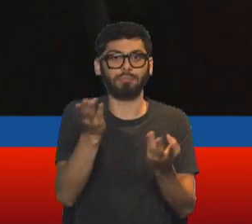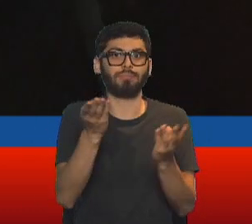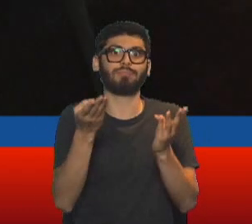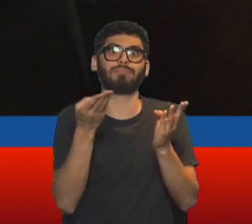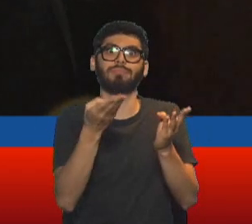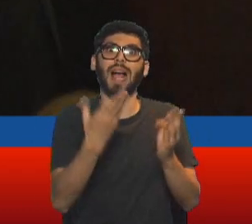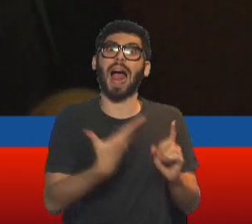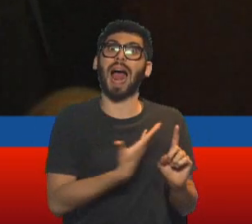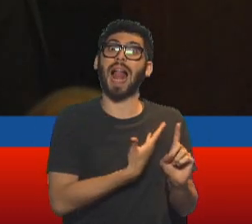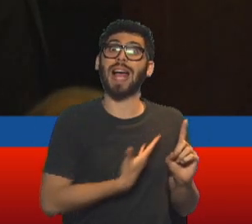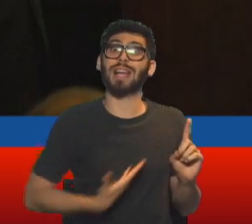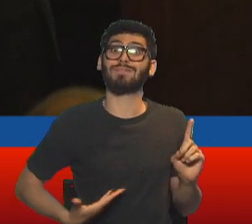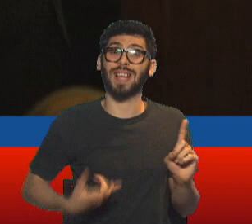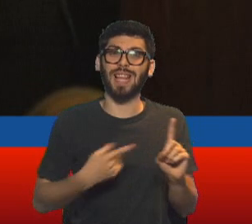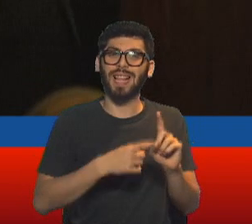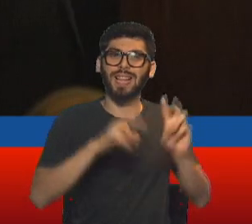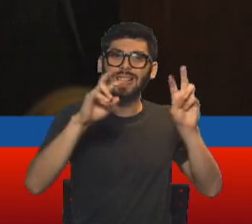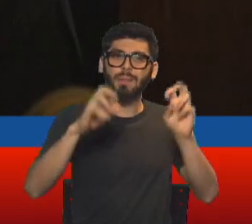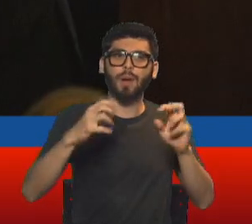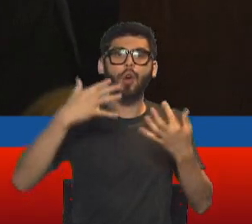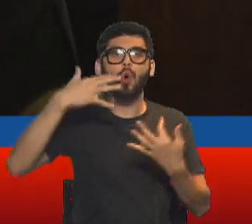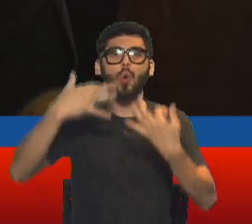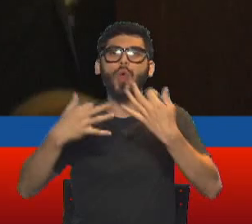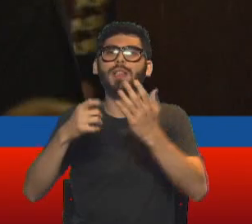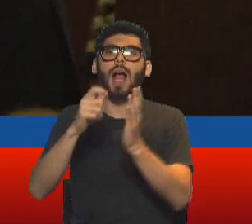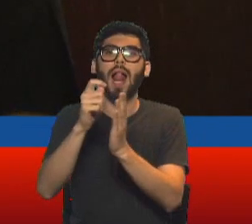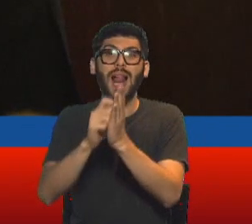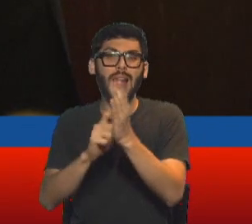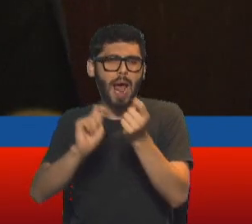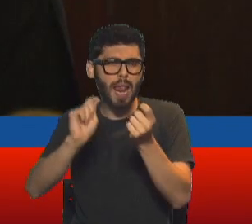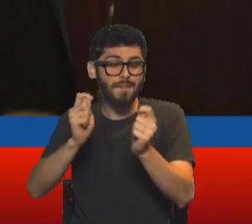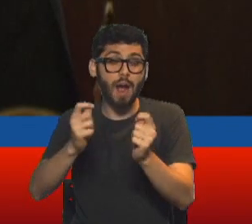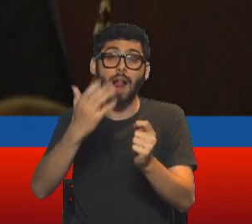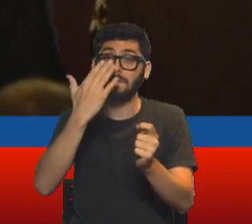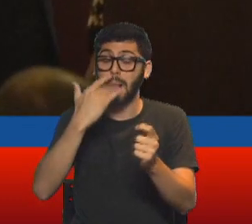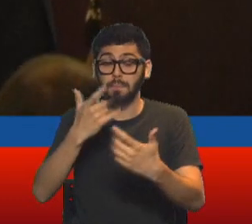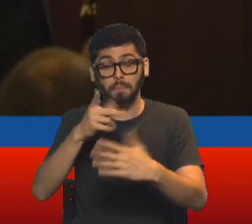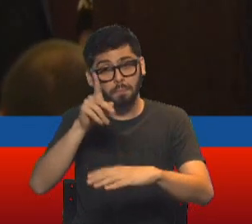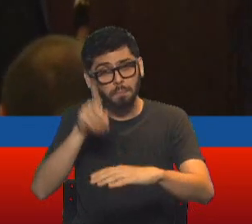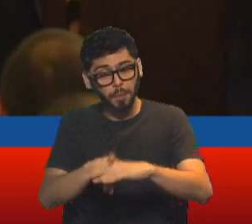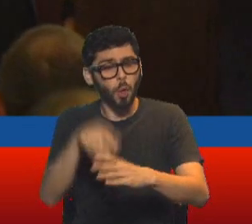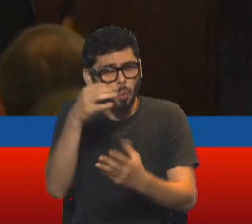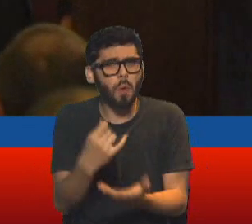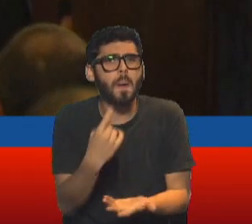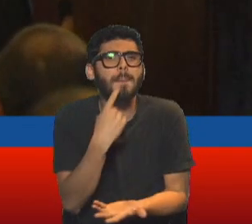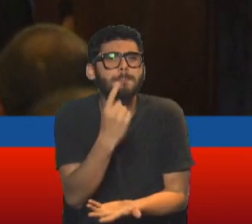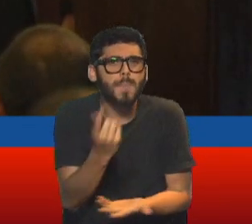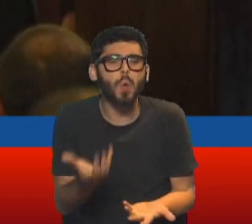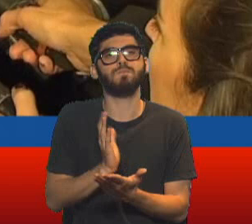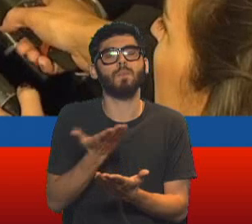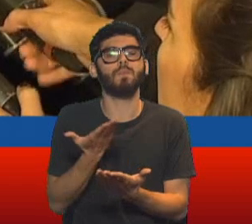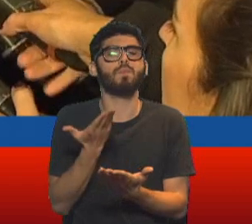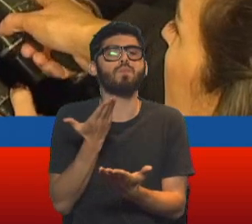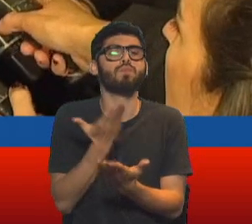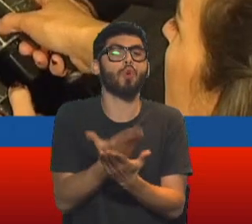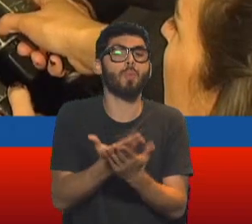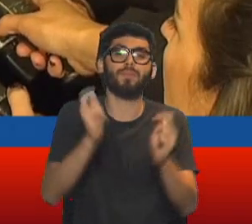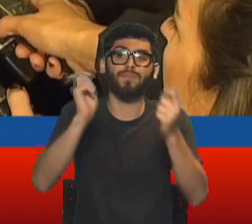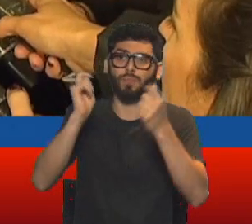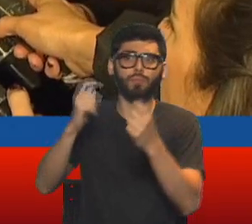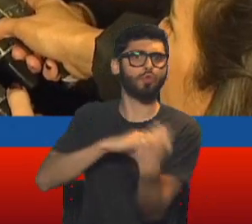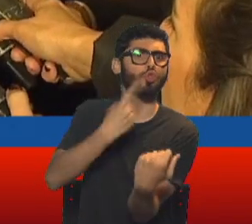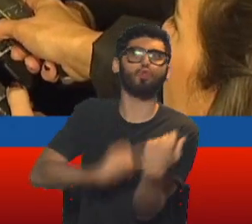de una gran crítica a la conformación de esa presidencia porque no habían logrado los consensos y